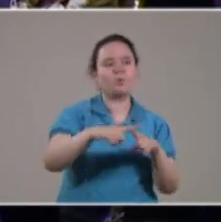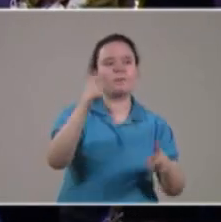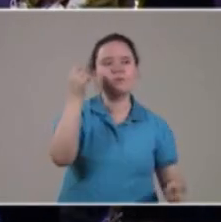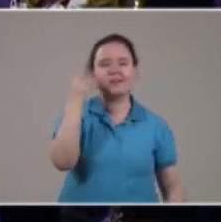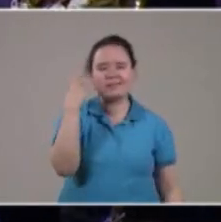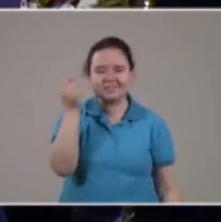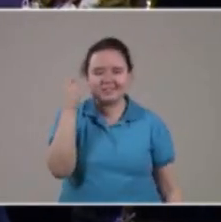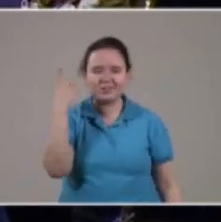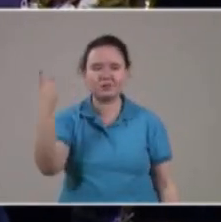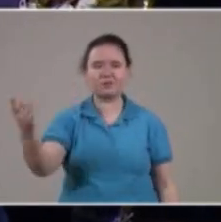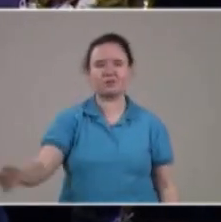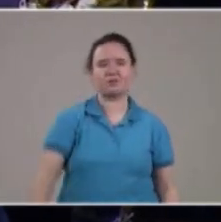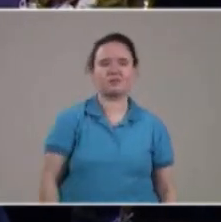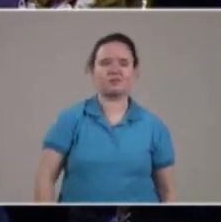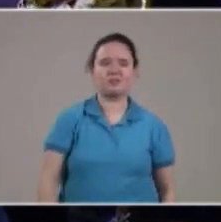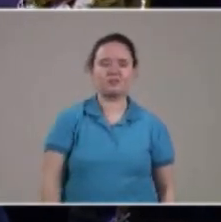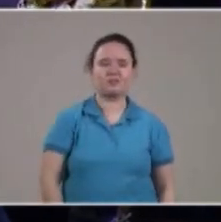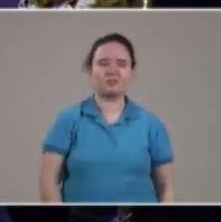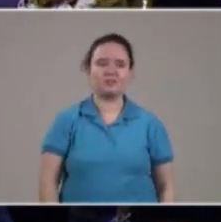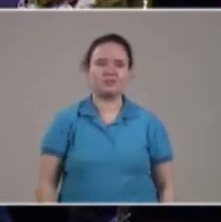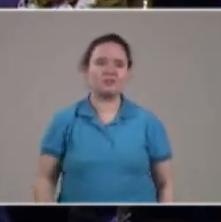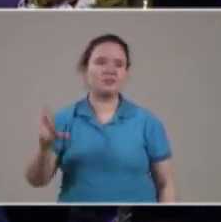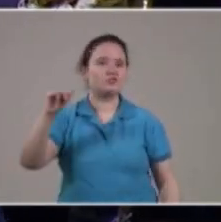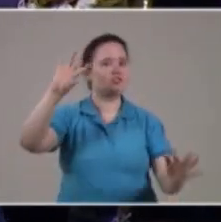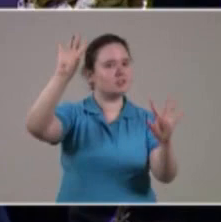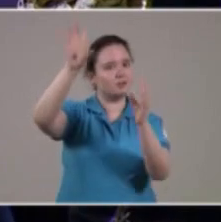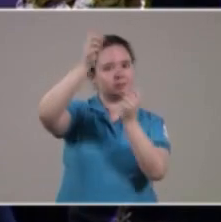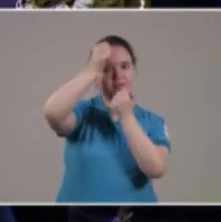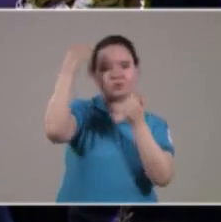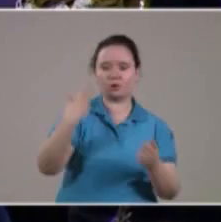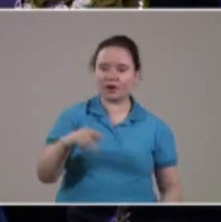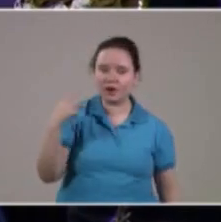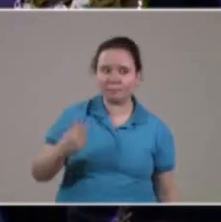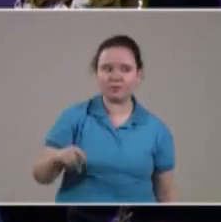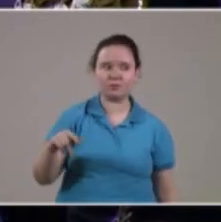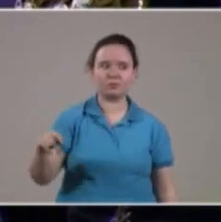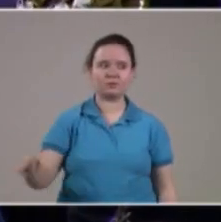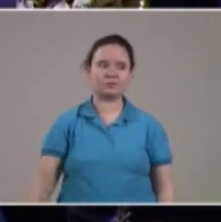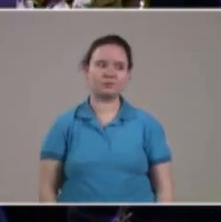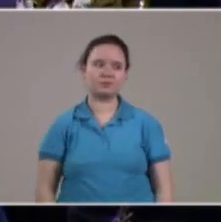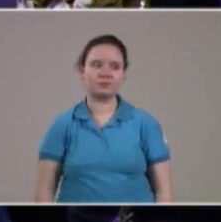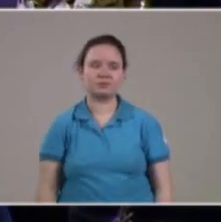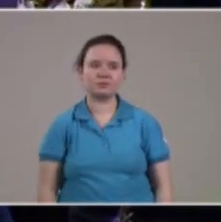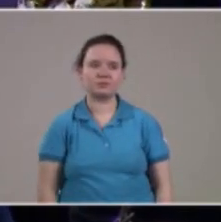pasó tiempo. Hermano, por el amor de Dios, no se arrepintió inmediatamente.